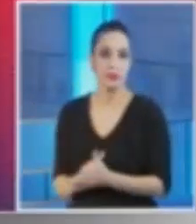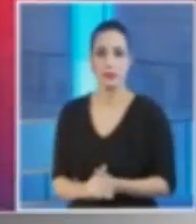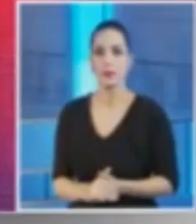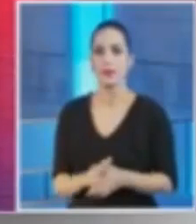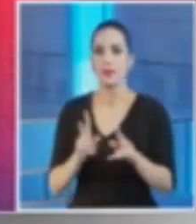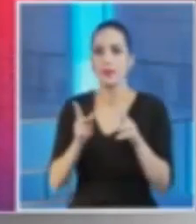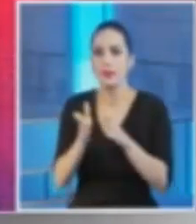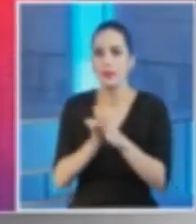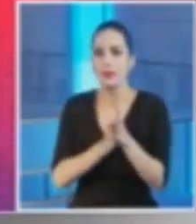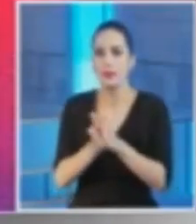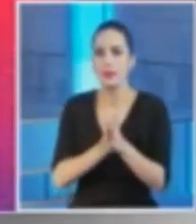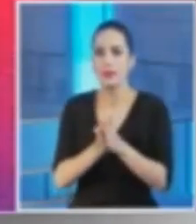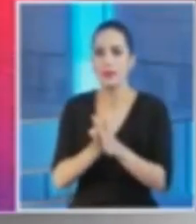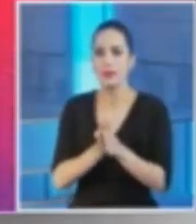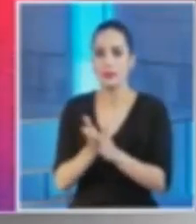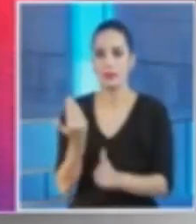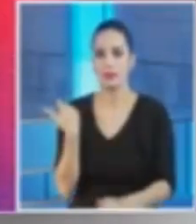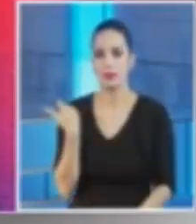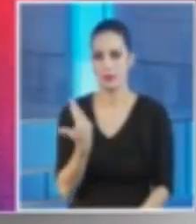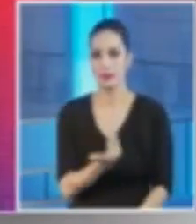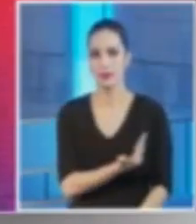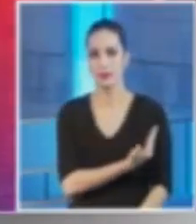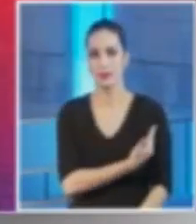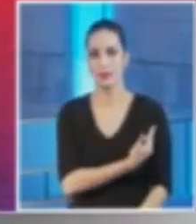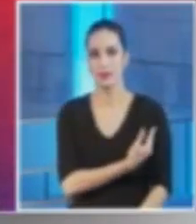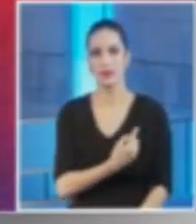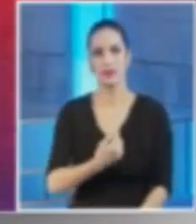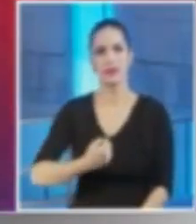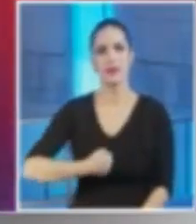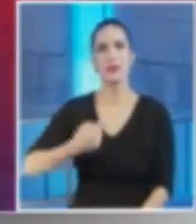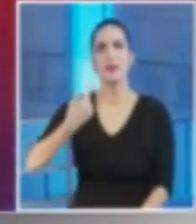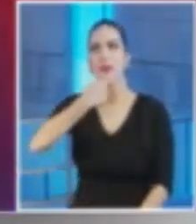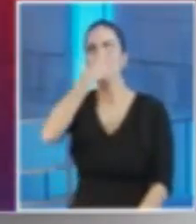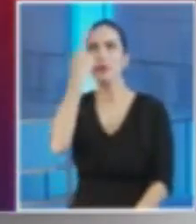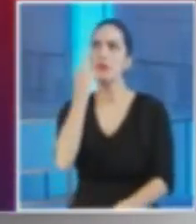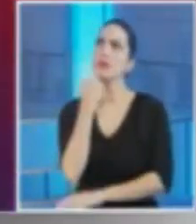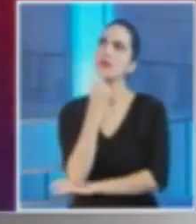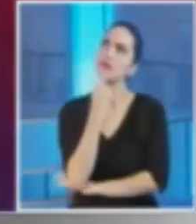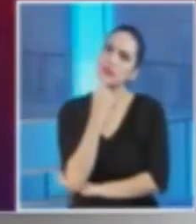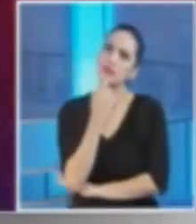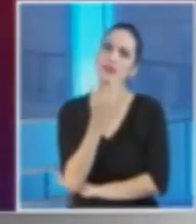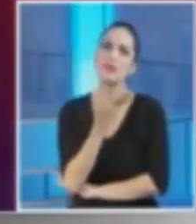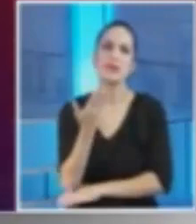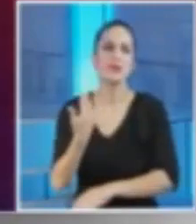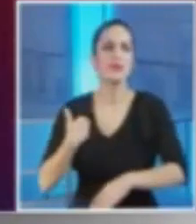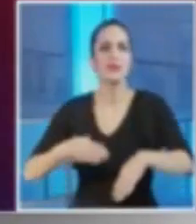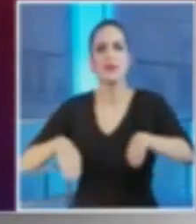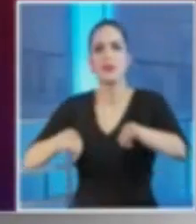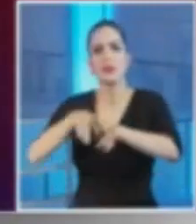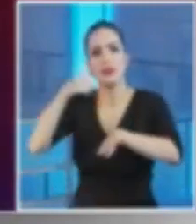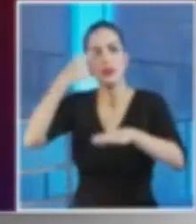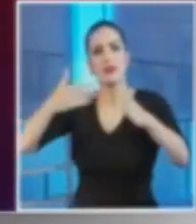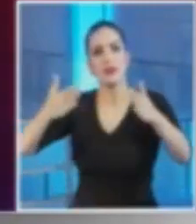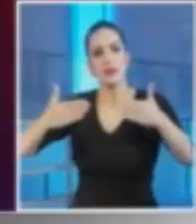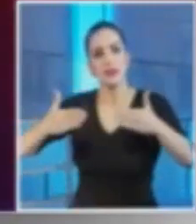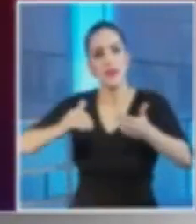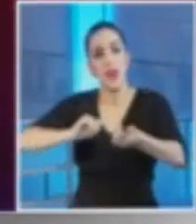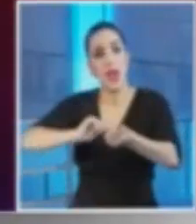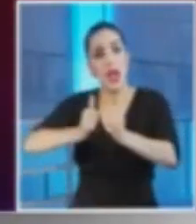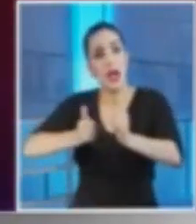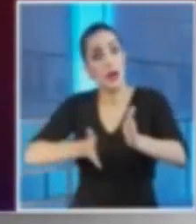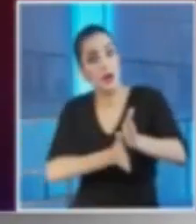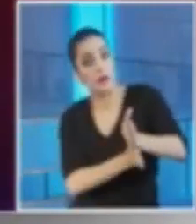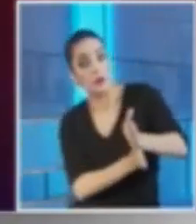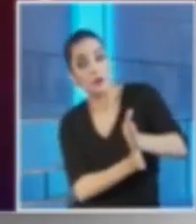se han aprovechado de nuestra ingenuidad. Yo me pregunté, ¿qué tenía que pasar para que Panamá tomara otro